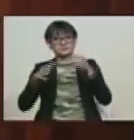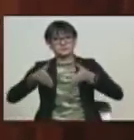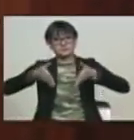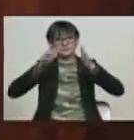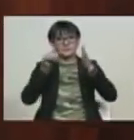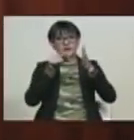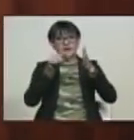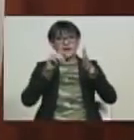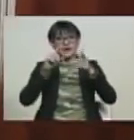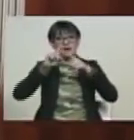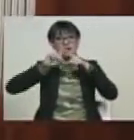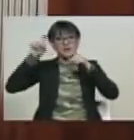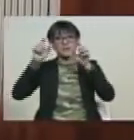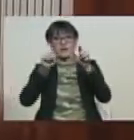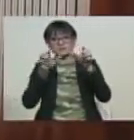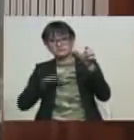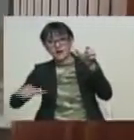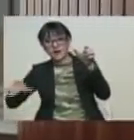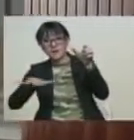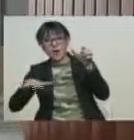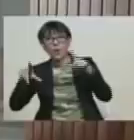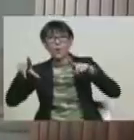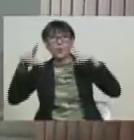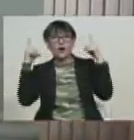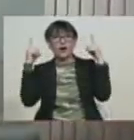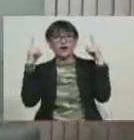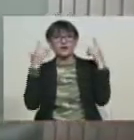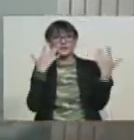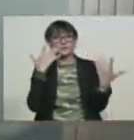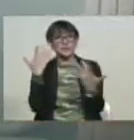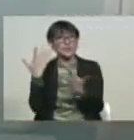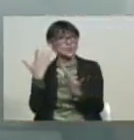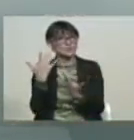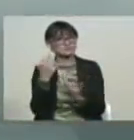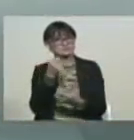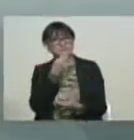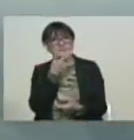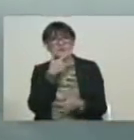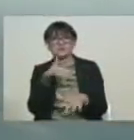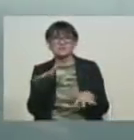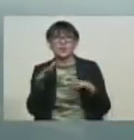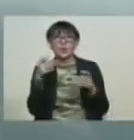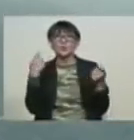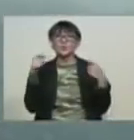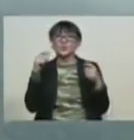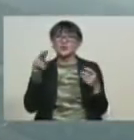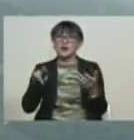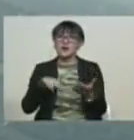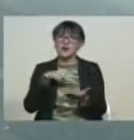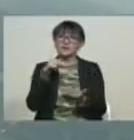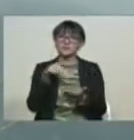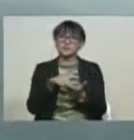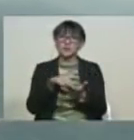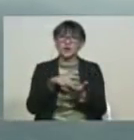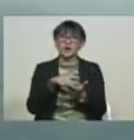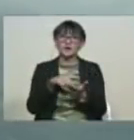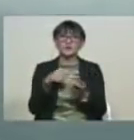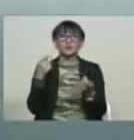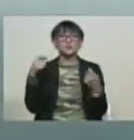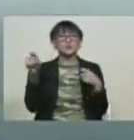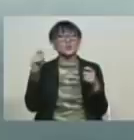Guaira. Bueno, es una vista única. Verdaderamente. Y le digo a los turistas nacionales, a los